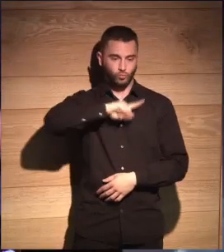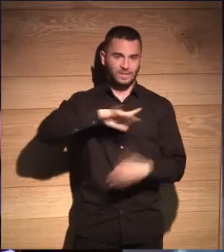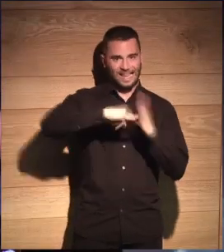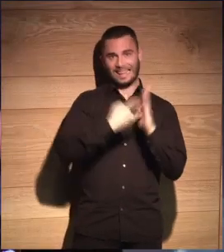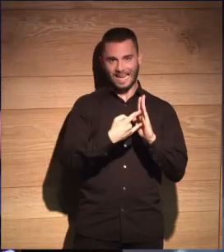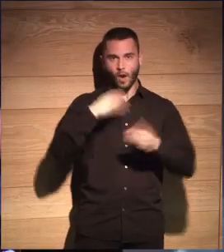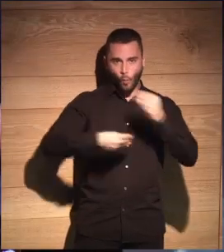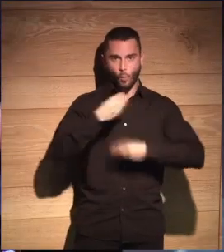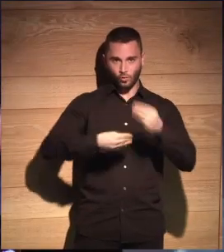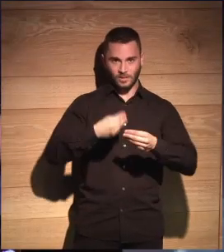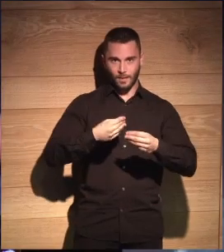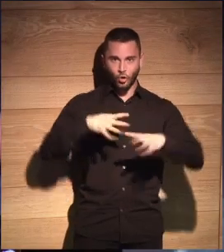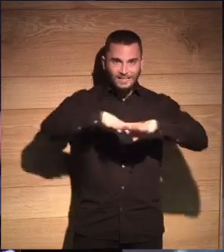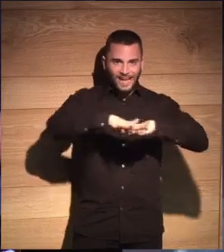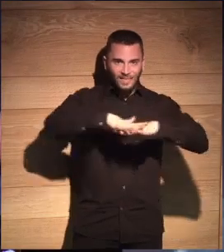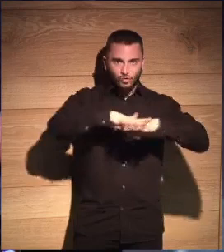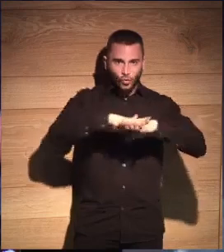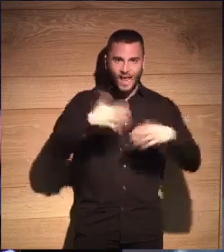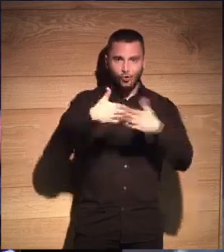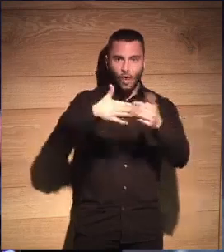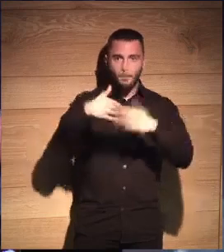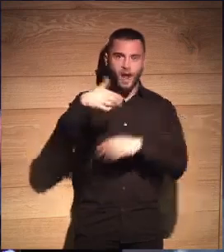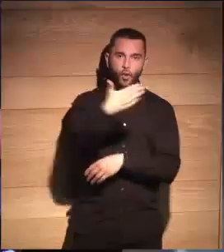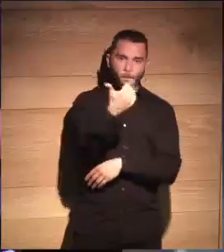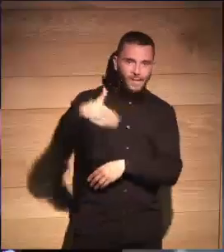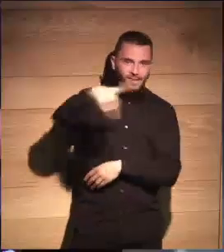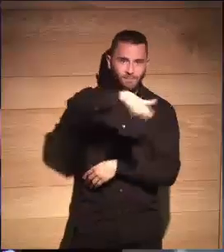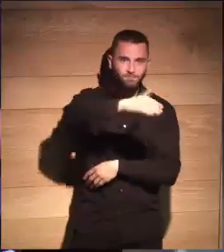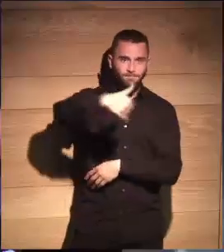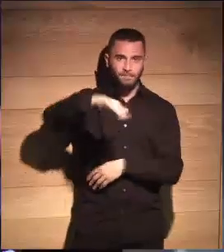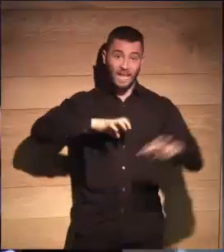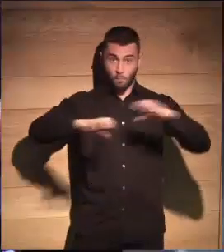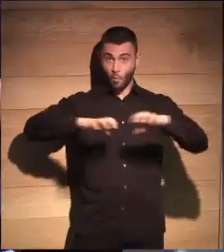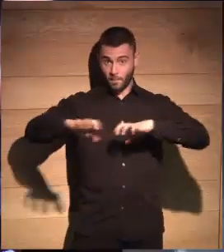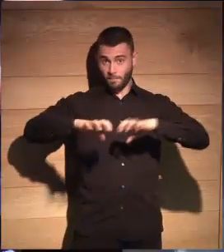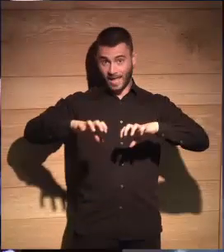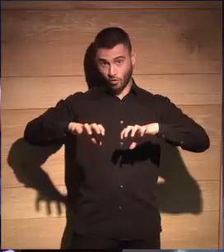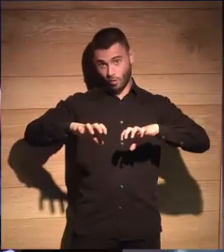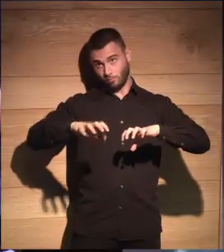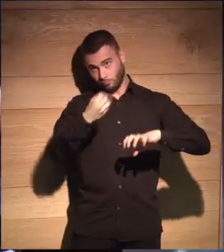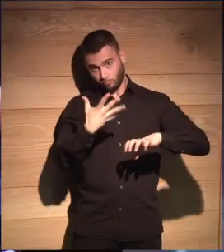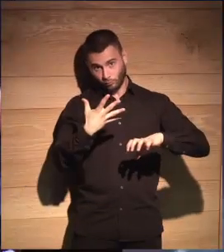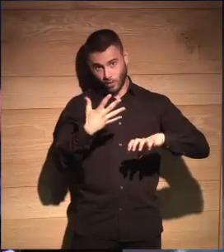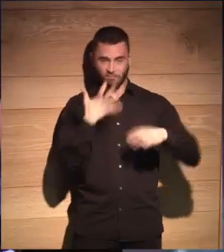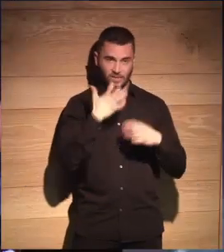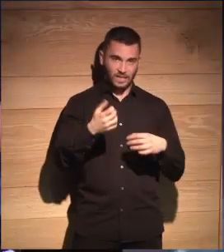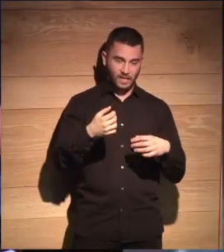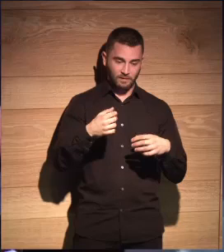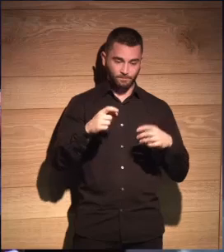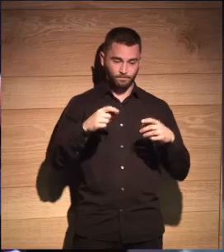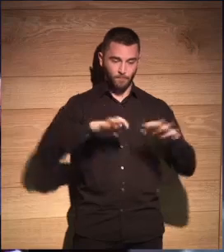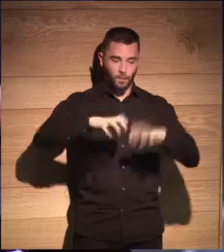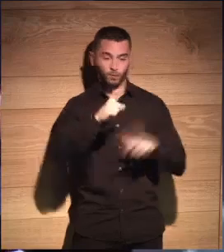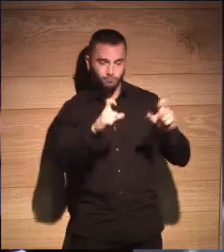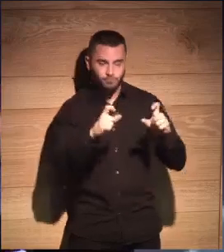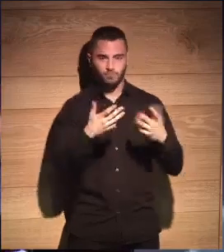caso sería las texturas pintadas a mano. Y el hecho del movimiento un poco. Y a través de la captura de movimiento y demás,